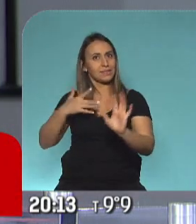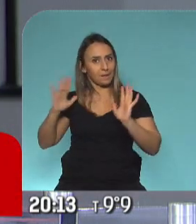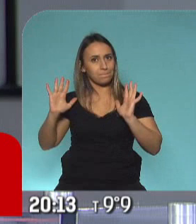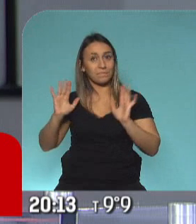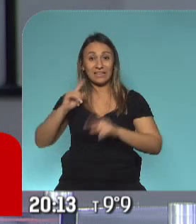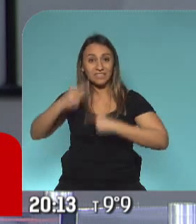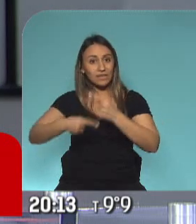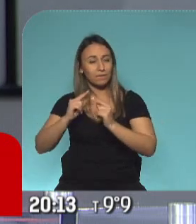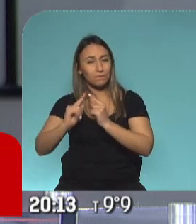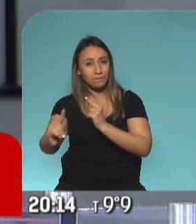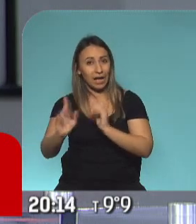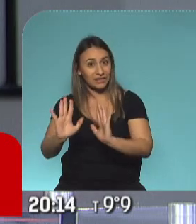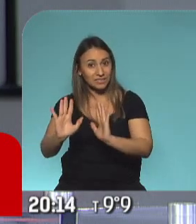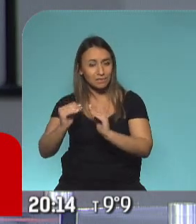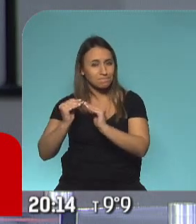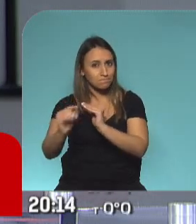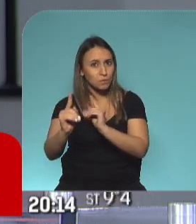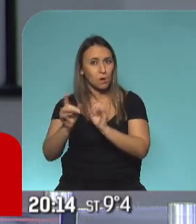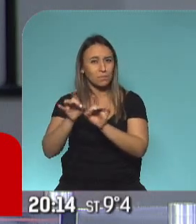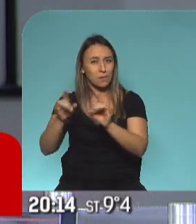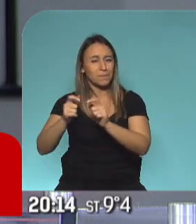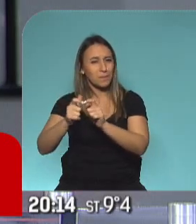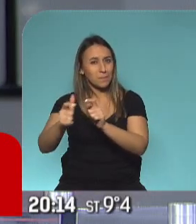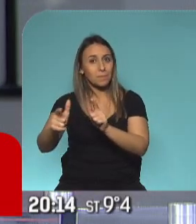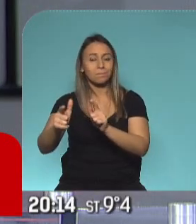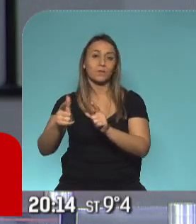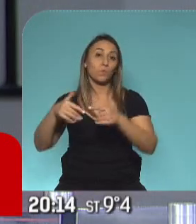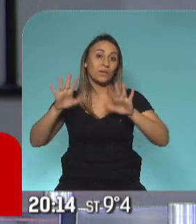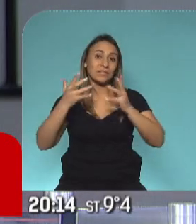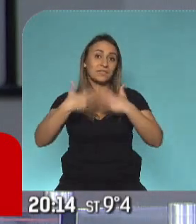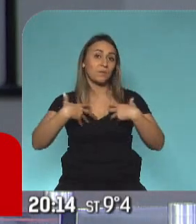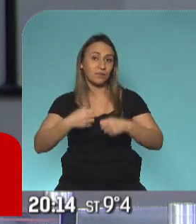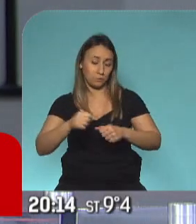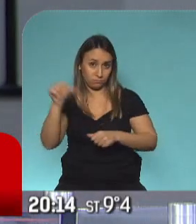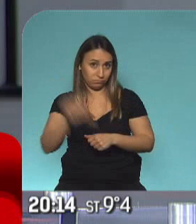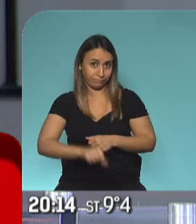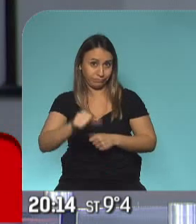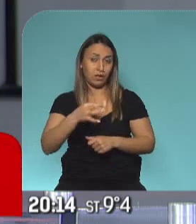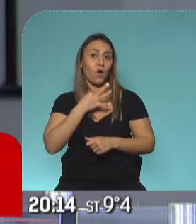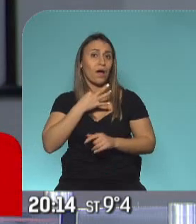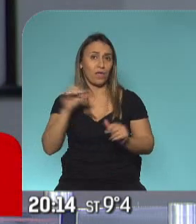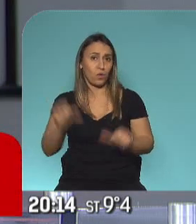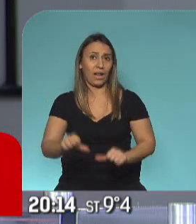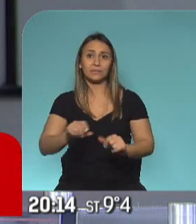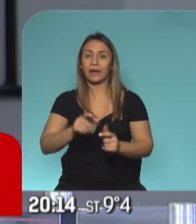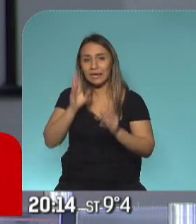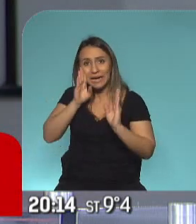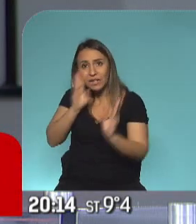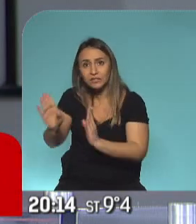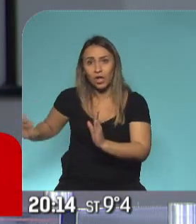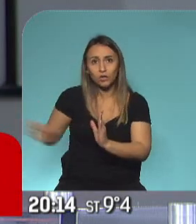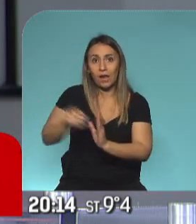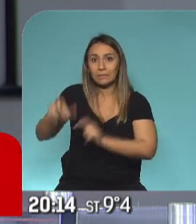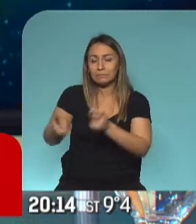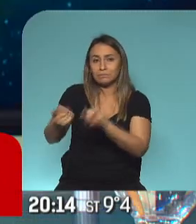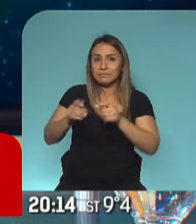seguimos con este pico, puede llegar a ser insuficiente, no alcanzar el sistema de salud para contener a la cantidad de gente que necesite usar las camas de